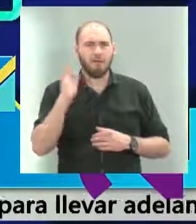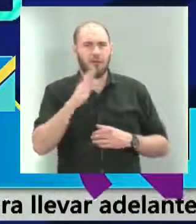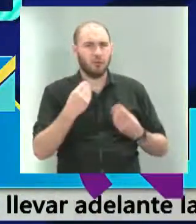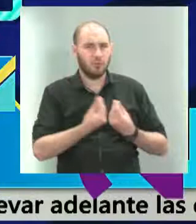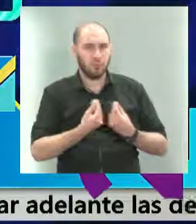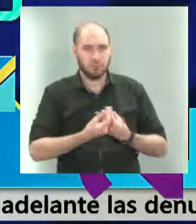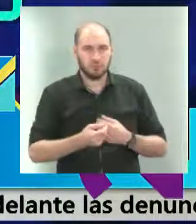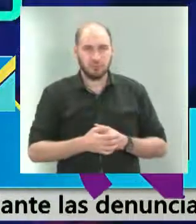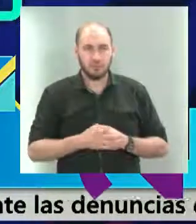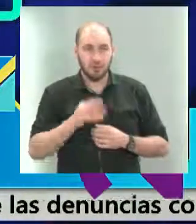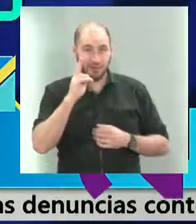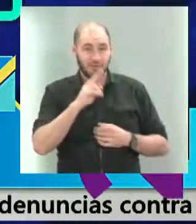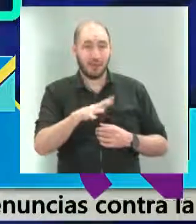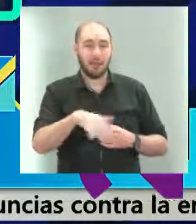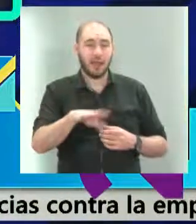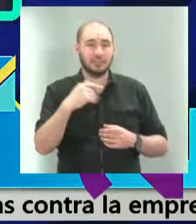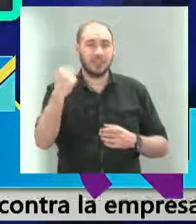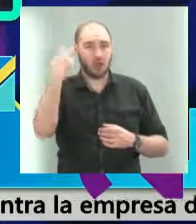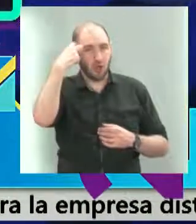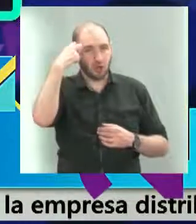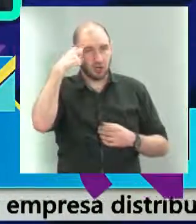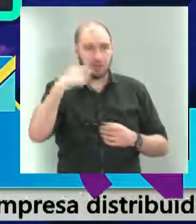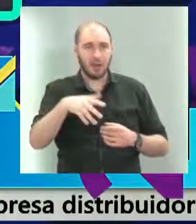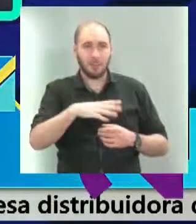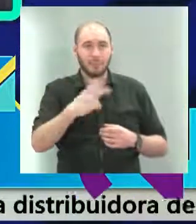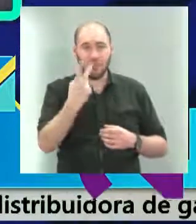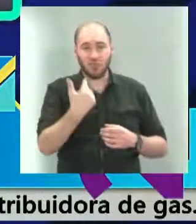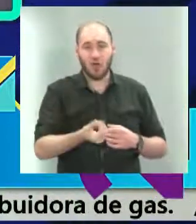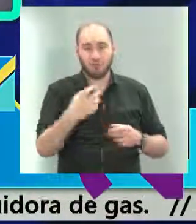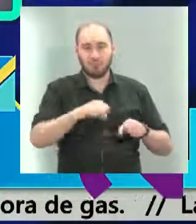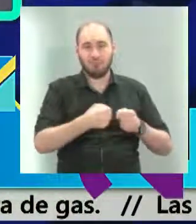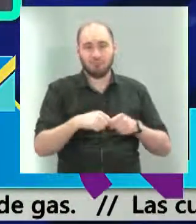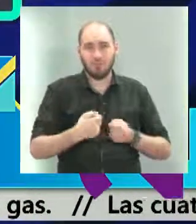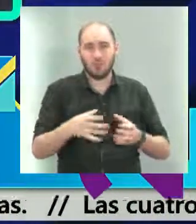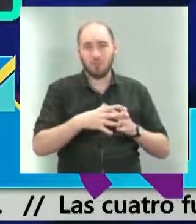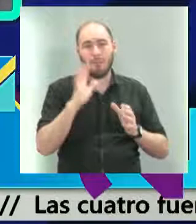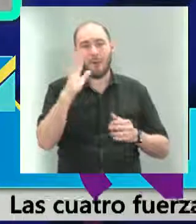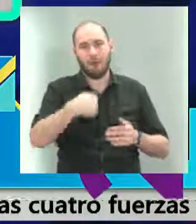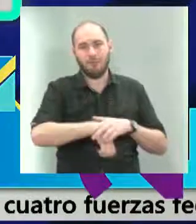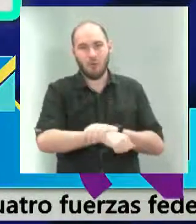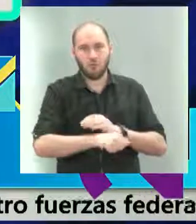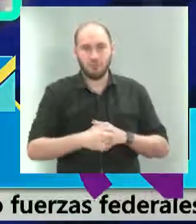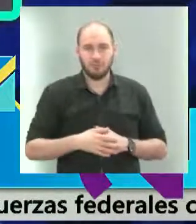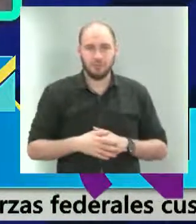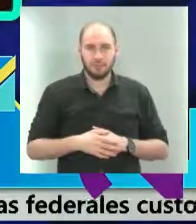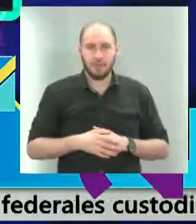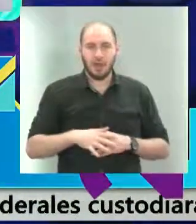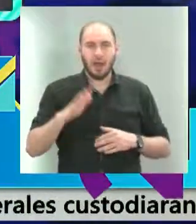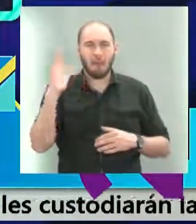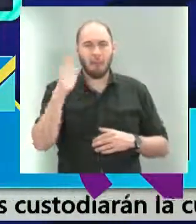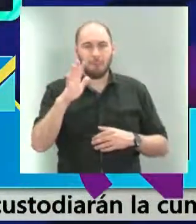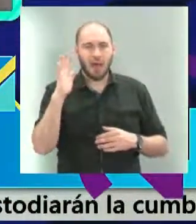fueron, lo vimos en la Plaza de los Congresos, destruir la plaza dos veces, y eran barras de fútbol, eran barras de fútbol. La barra